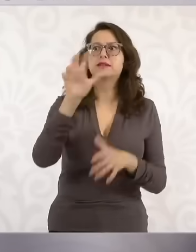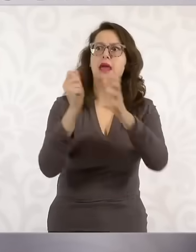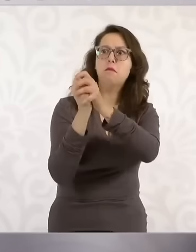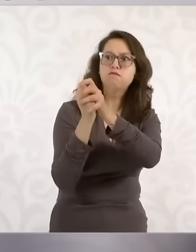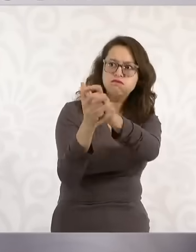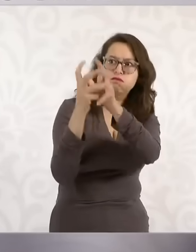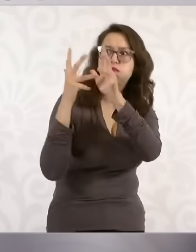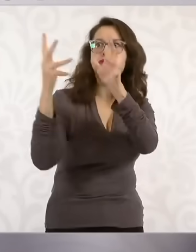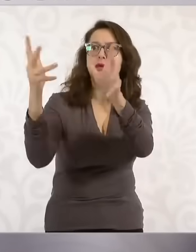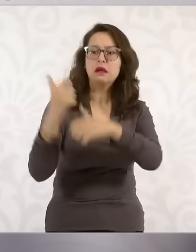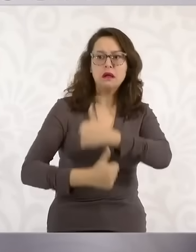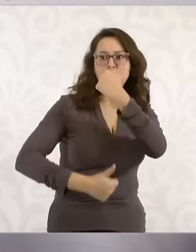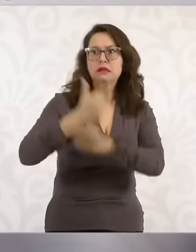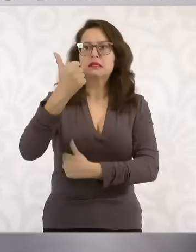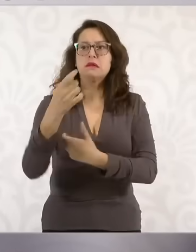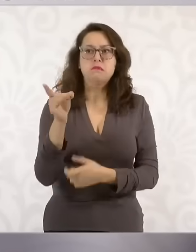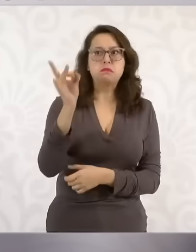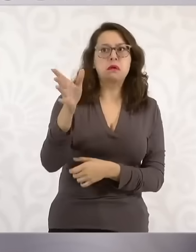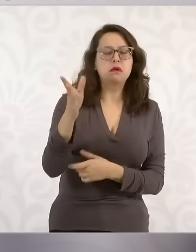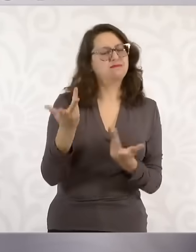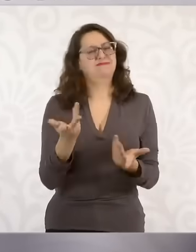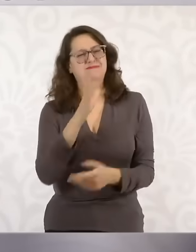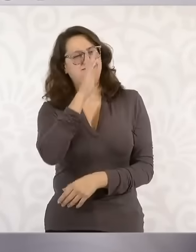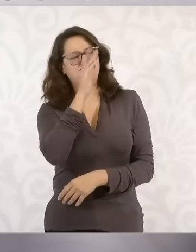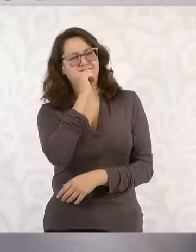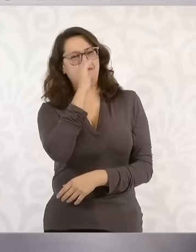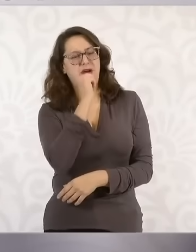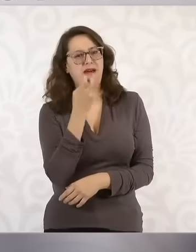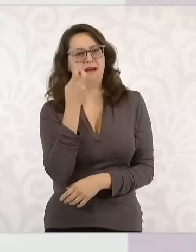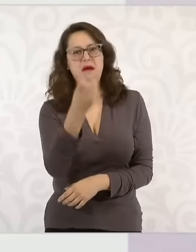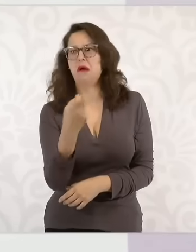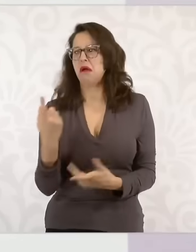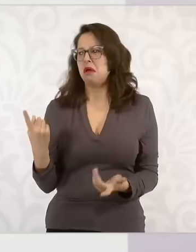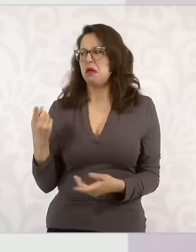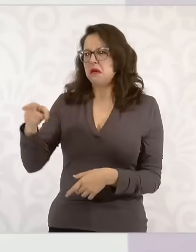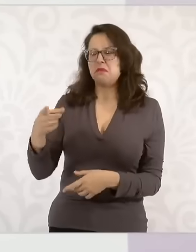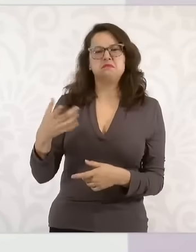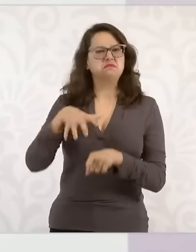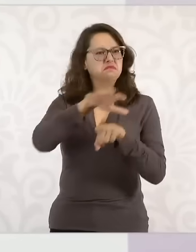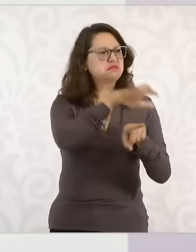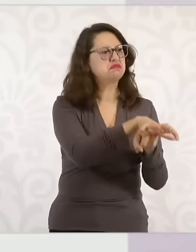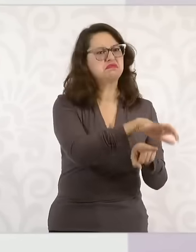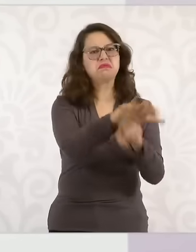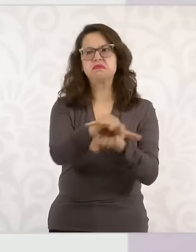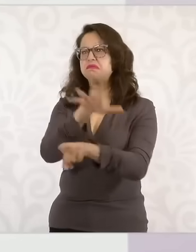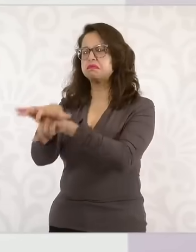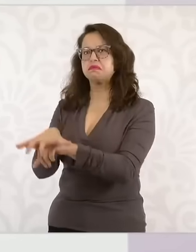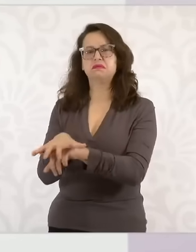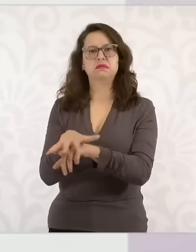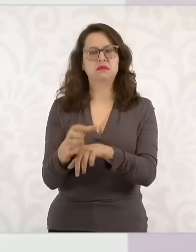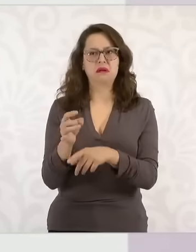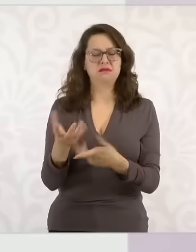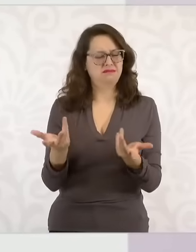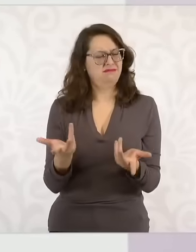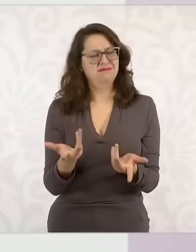establece con el uso de la fuerza para someter a otros pueblos, sino con cooperación para el desarrollo,